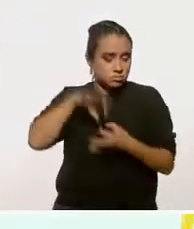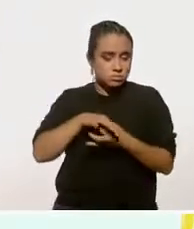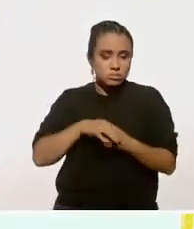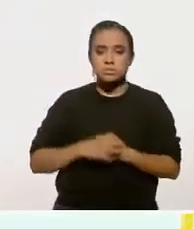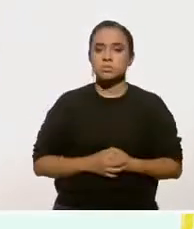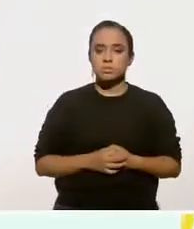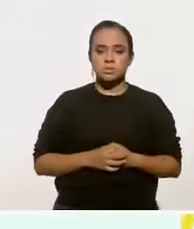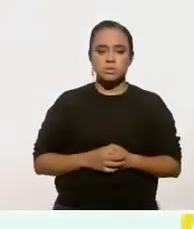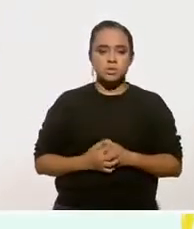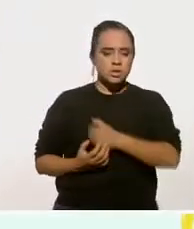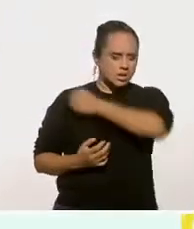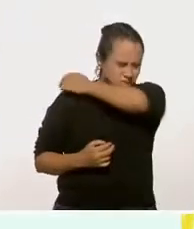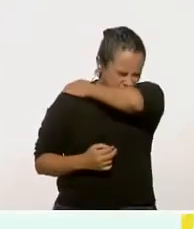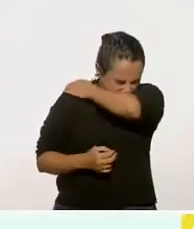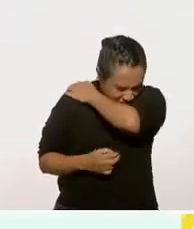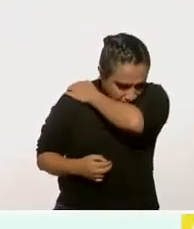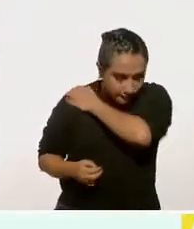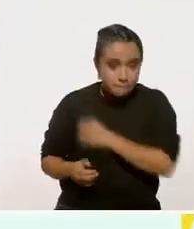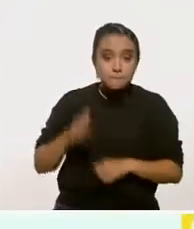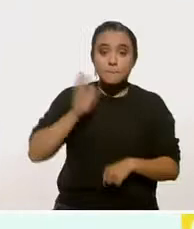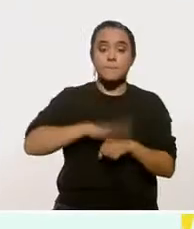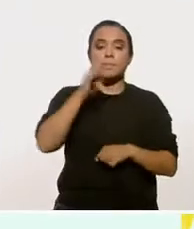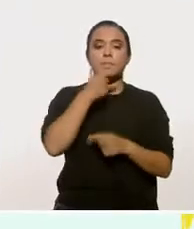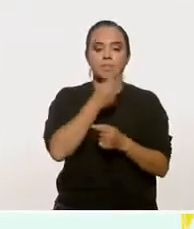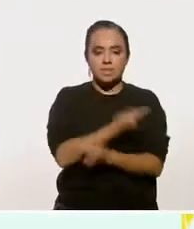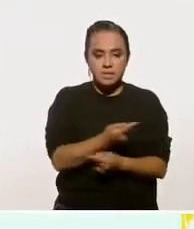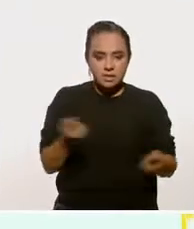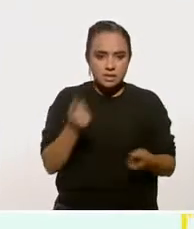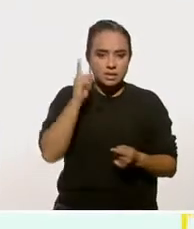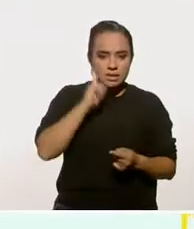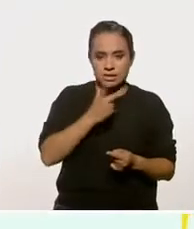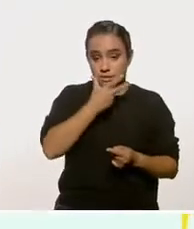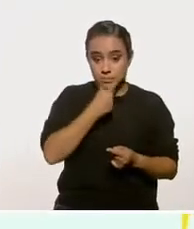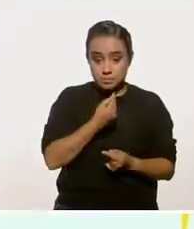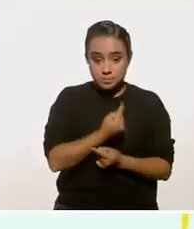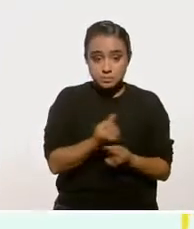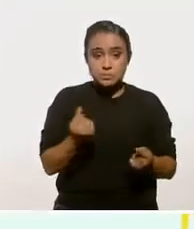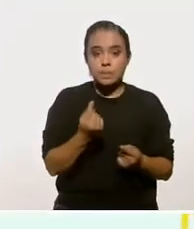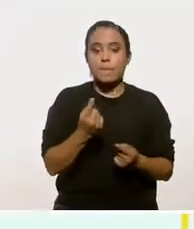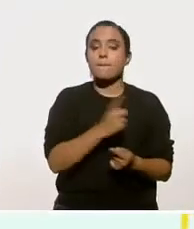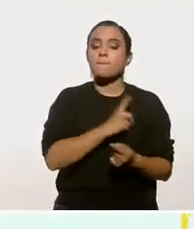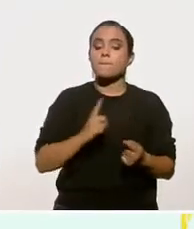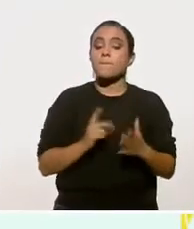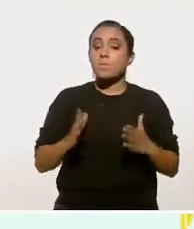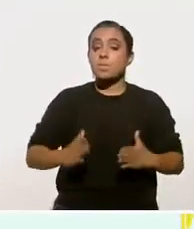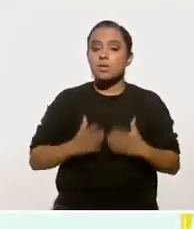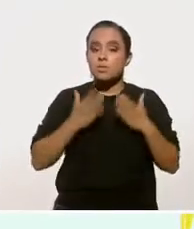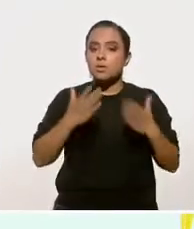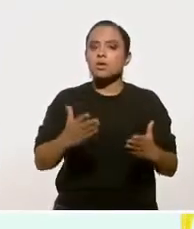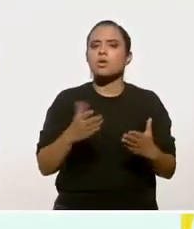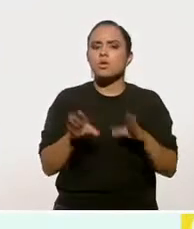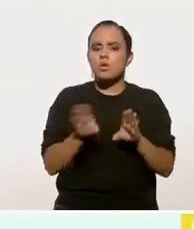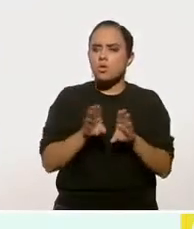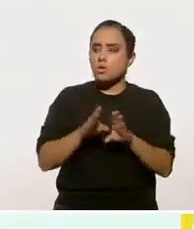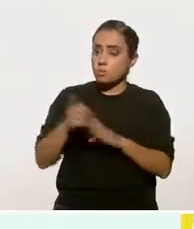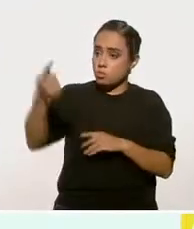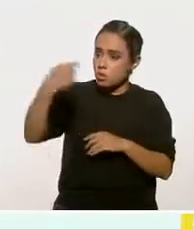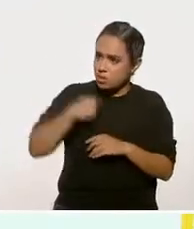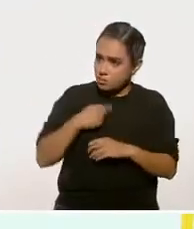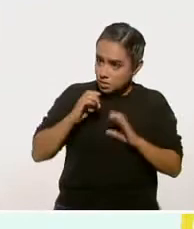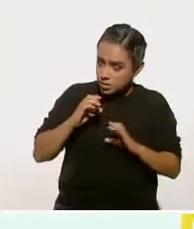Sobre todo para los niños y las niñas en esta etapa es muy importante la confianza que puedan desarrollar con sus